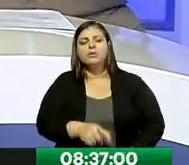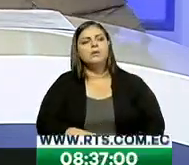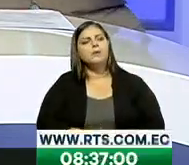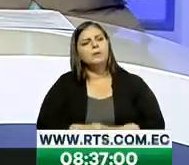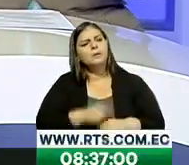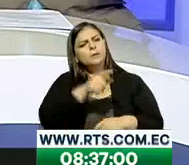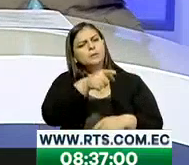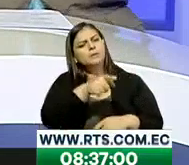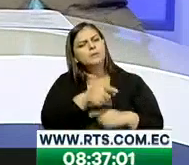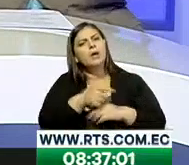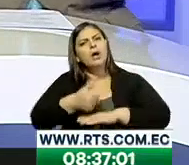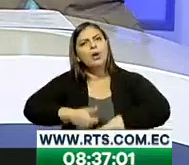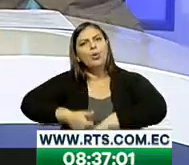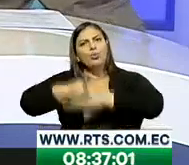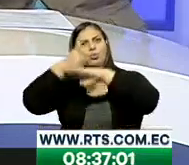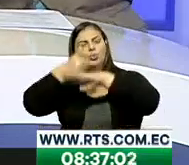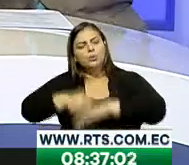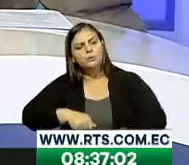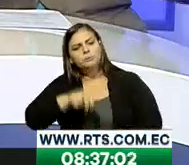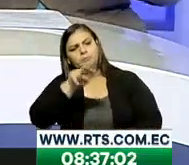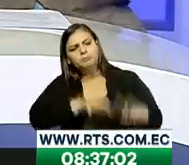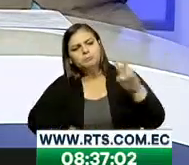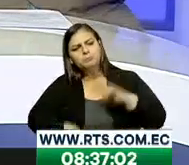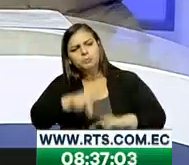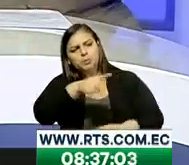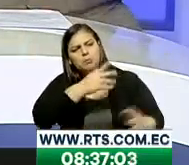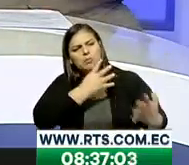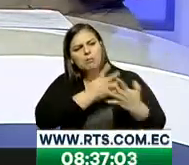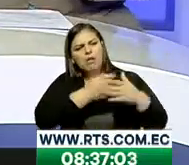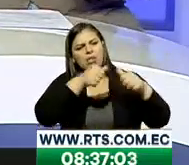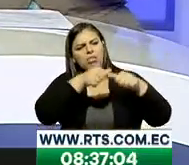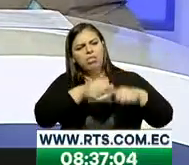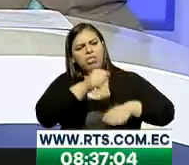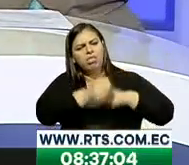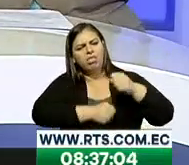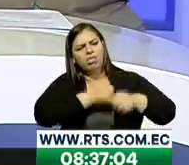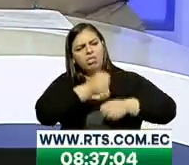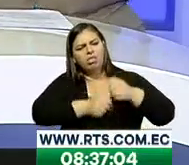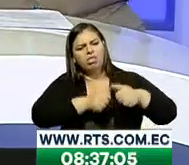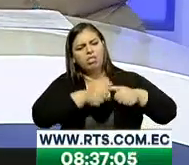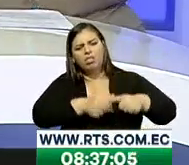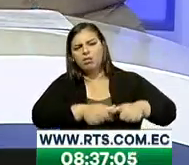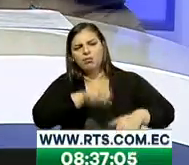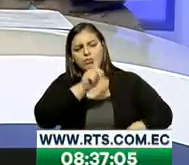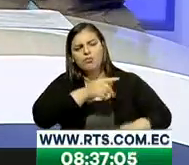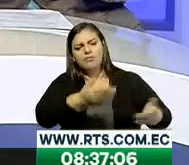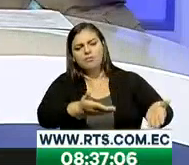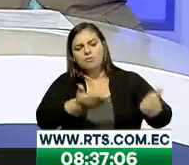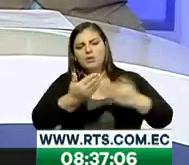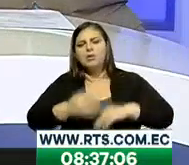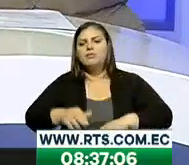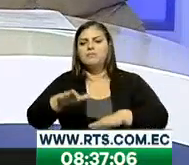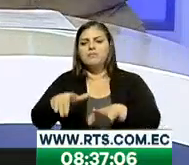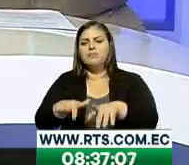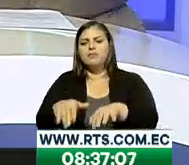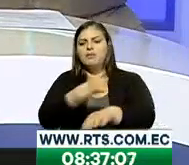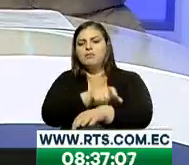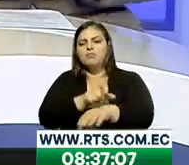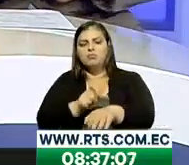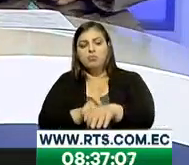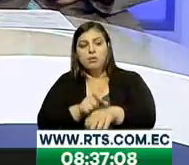costaron? Costo versus beneficio, ¿cuál es? ¿Quién los compró? ¿A qué